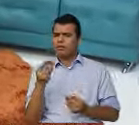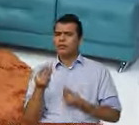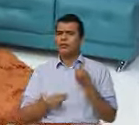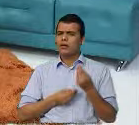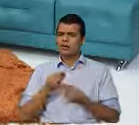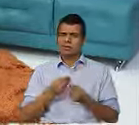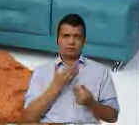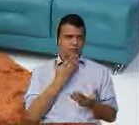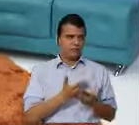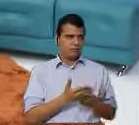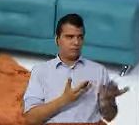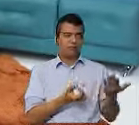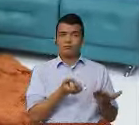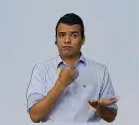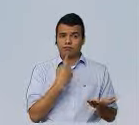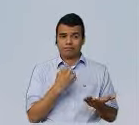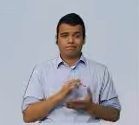por la inquietud.